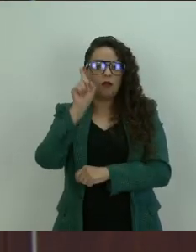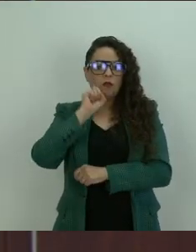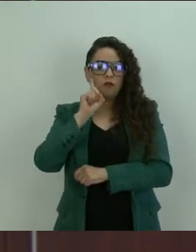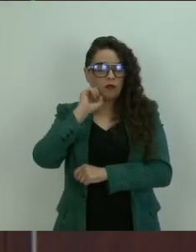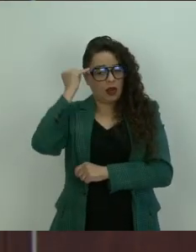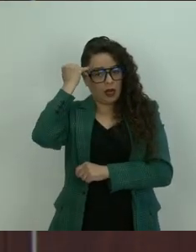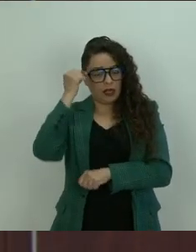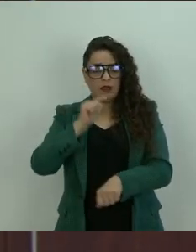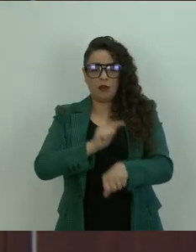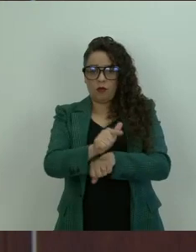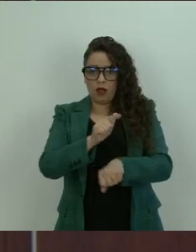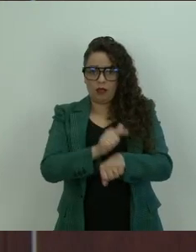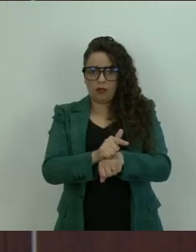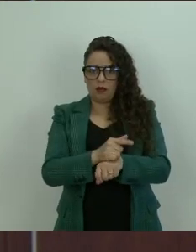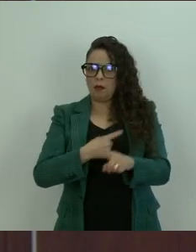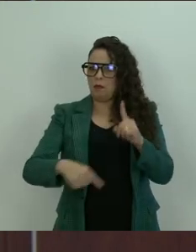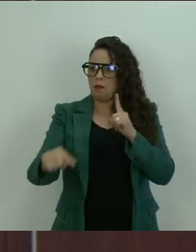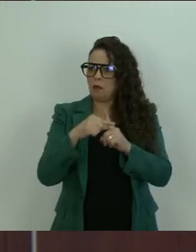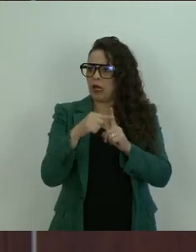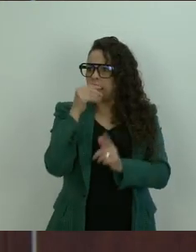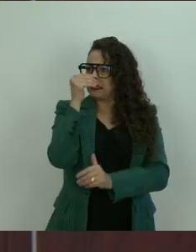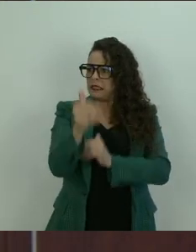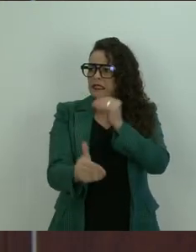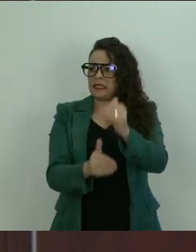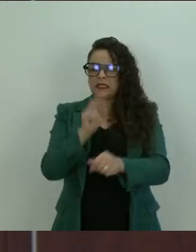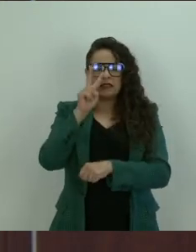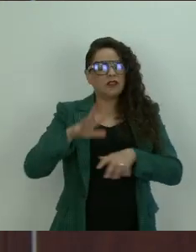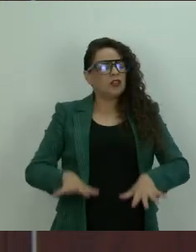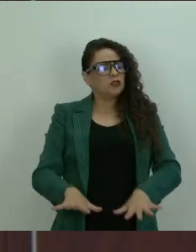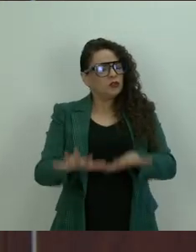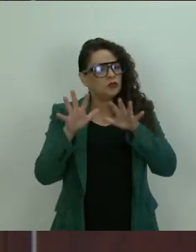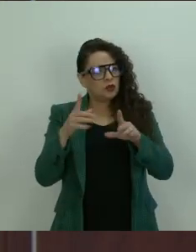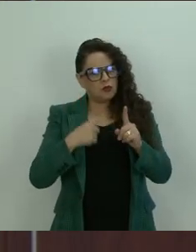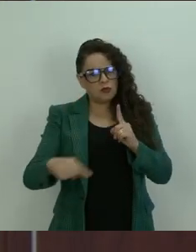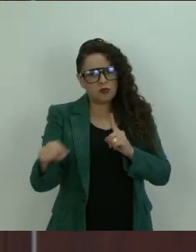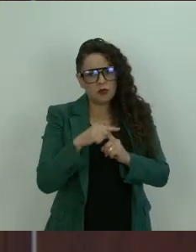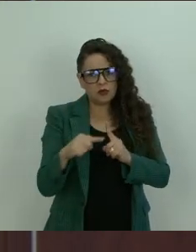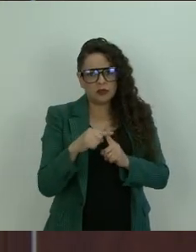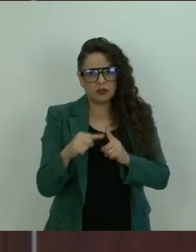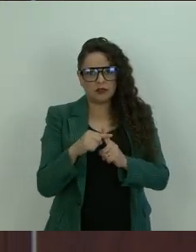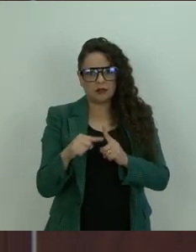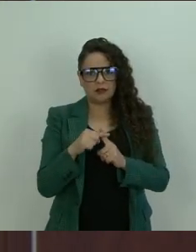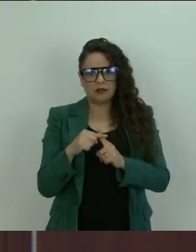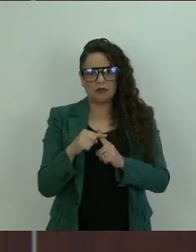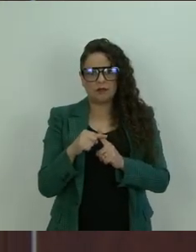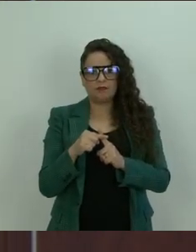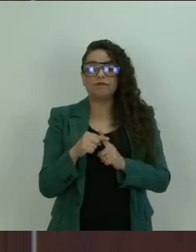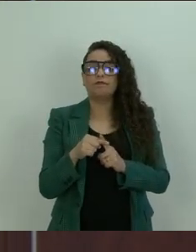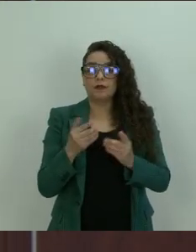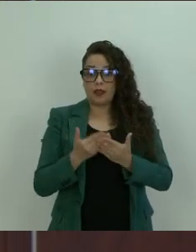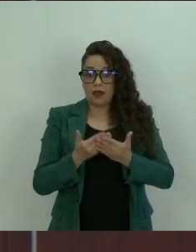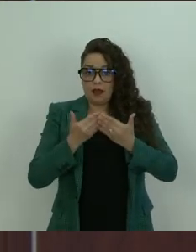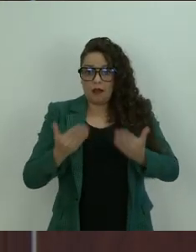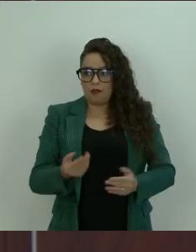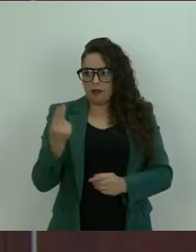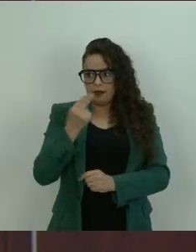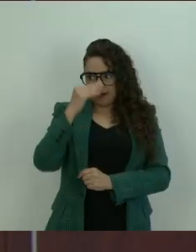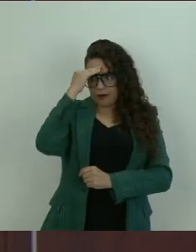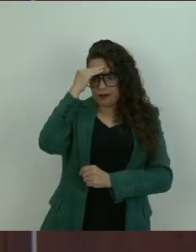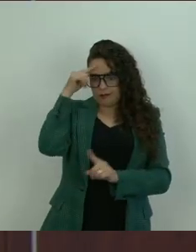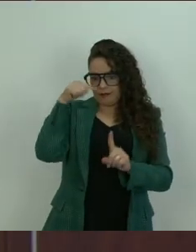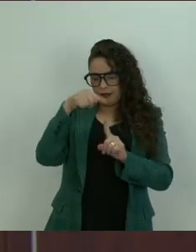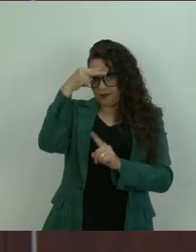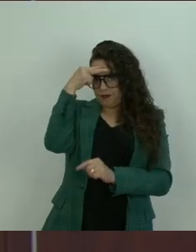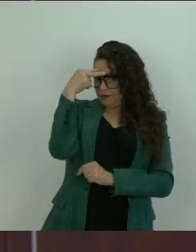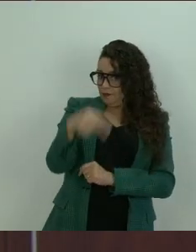han tenido un progreso verdaderamente extraordinario y pues necesitamos pensar en México. ¿Qué se descubre